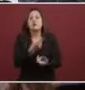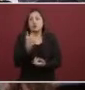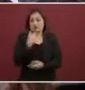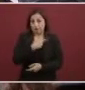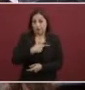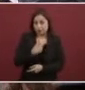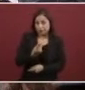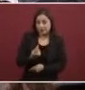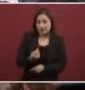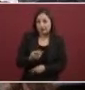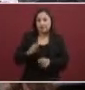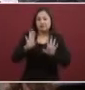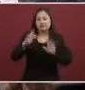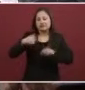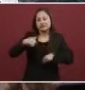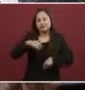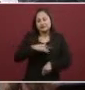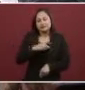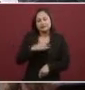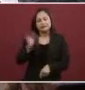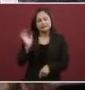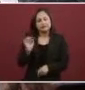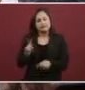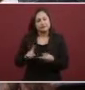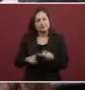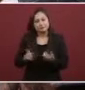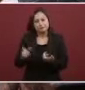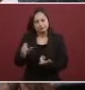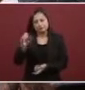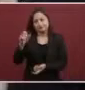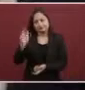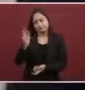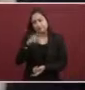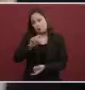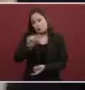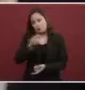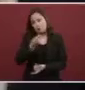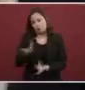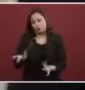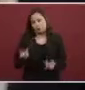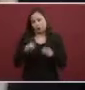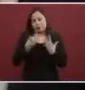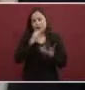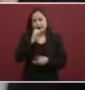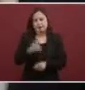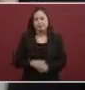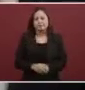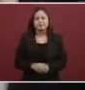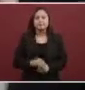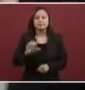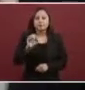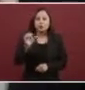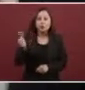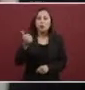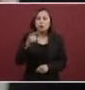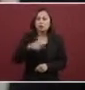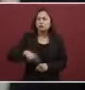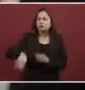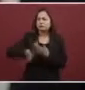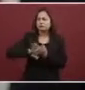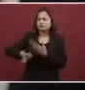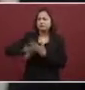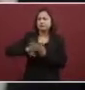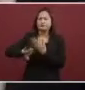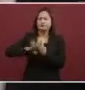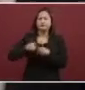no me favorece. Pero en cambio, han mantenido una calumniosa campaña en mi contra sobre supuestos malos manejos que